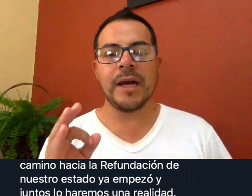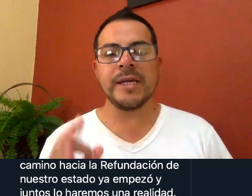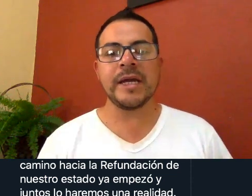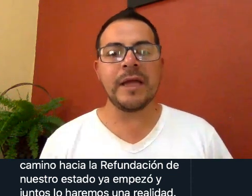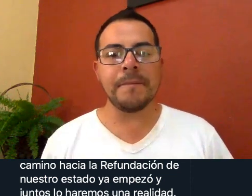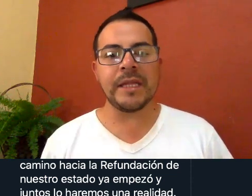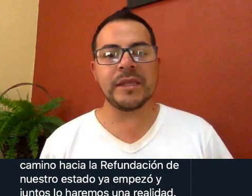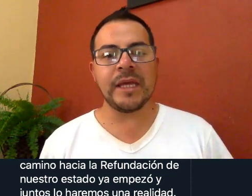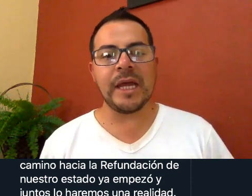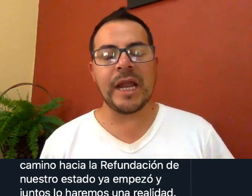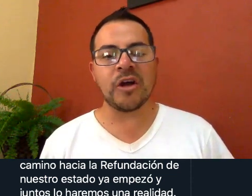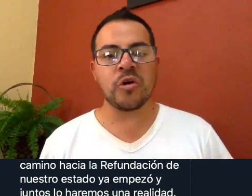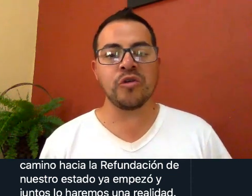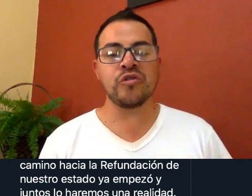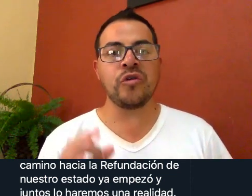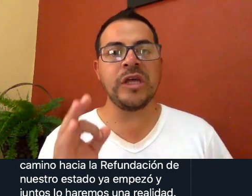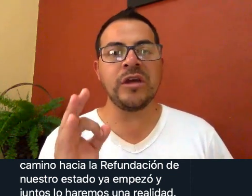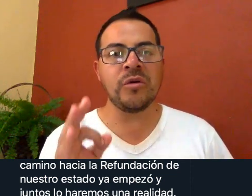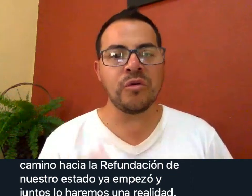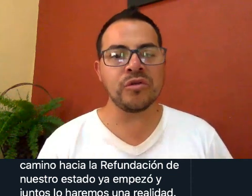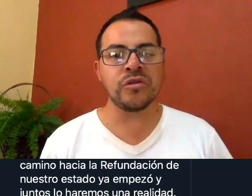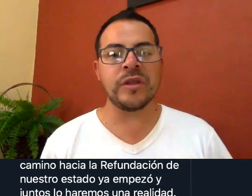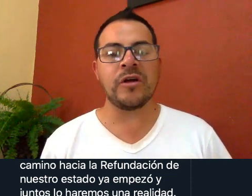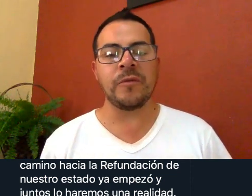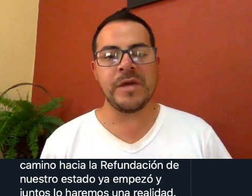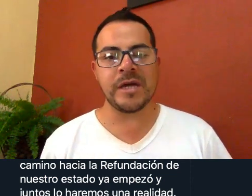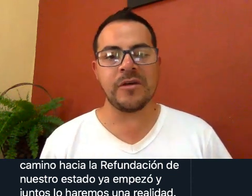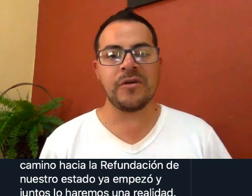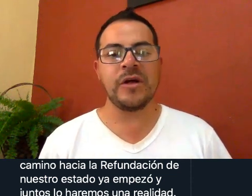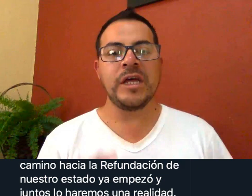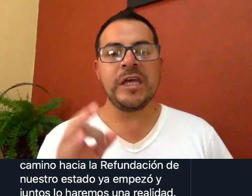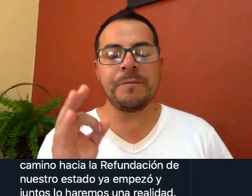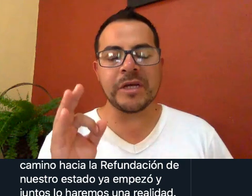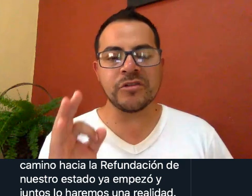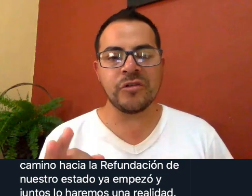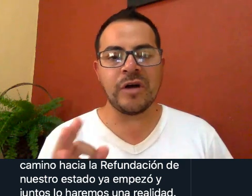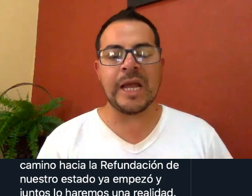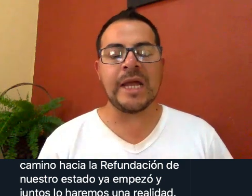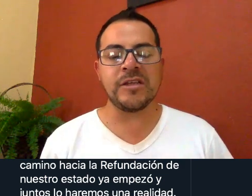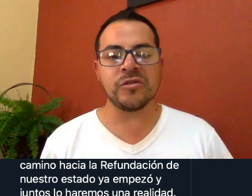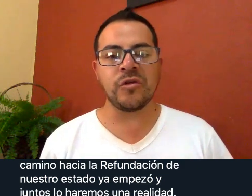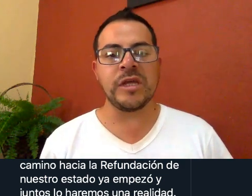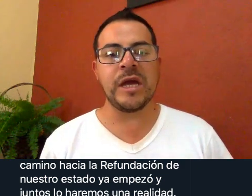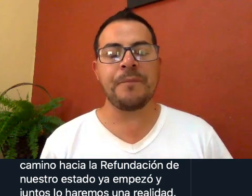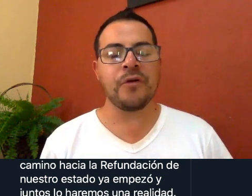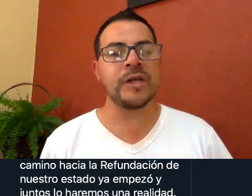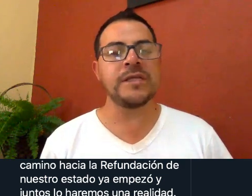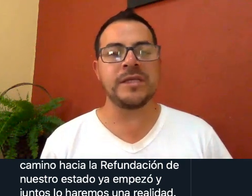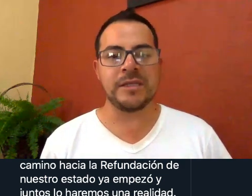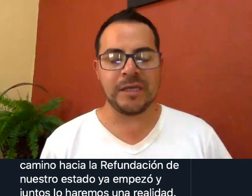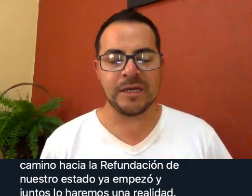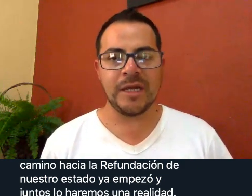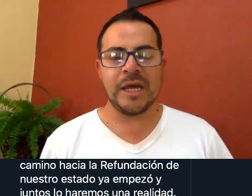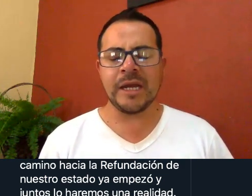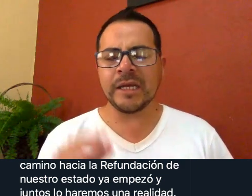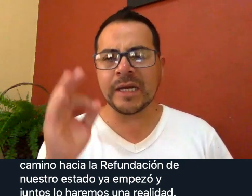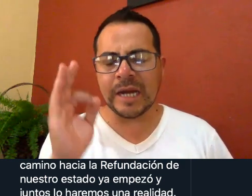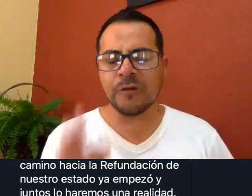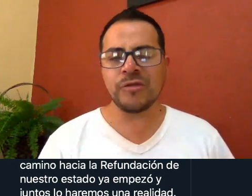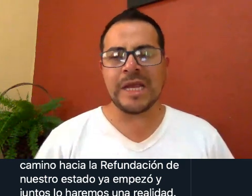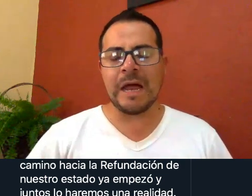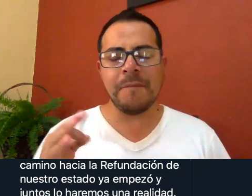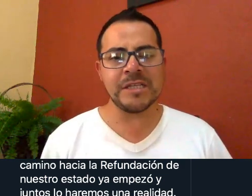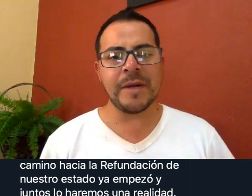enfrentó gallardamente el acoso injusto del gobierno y pasó a la historia por resistir.